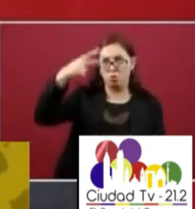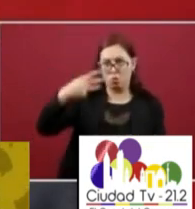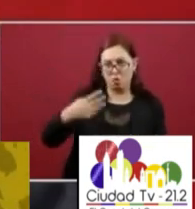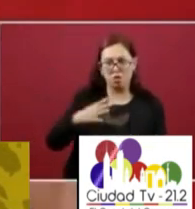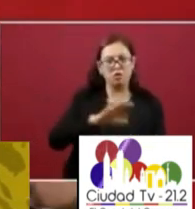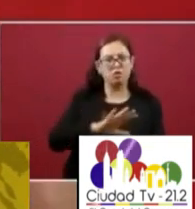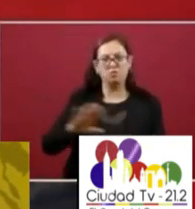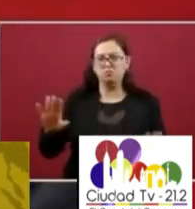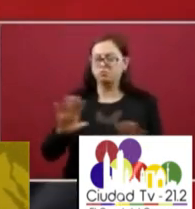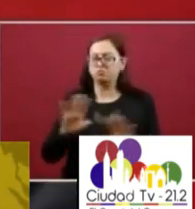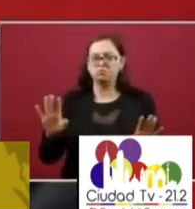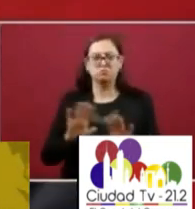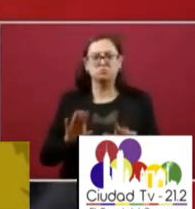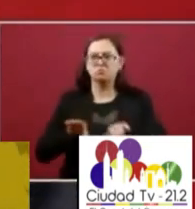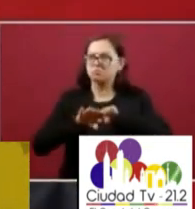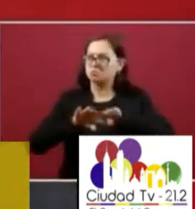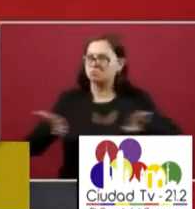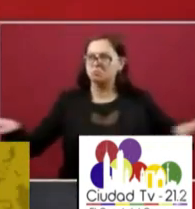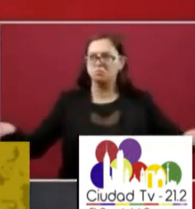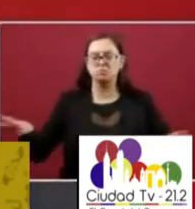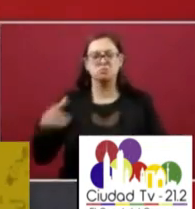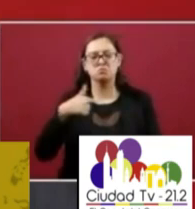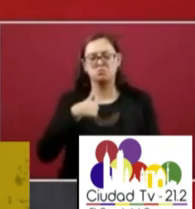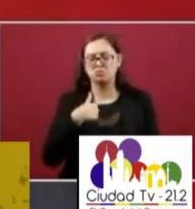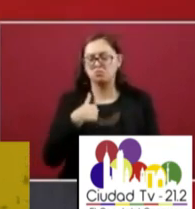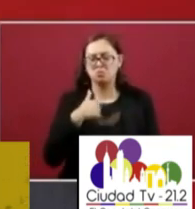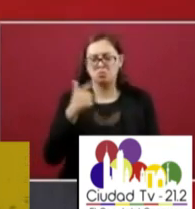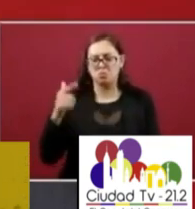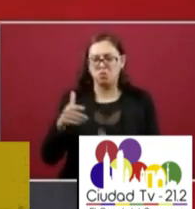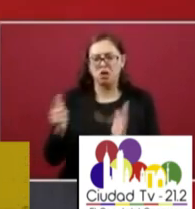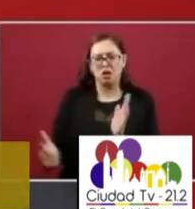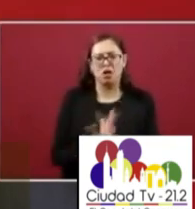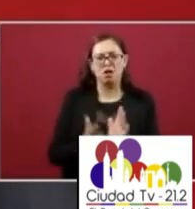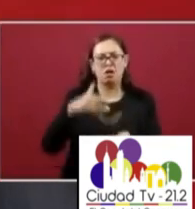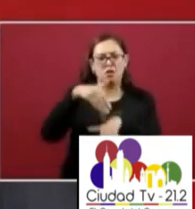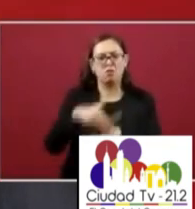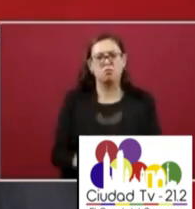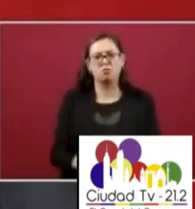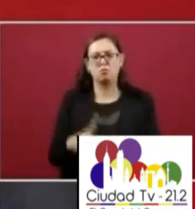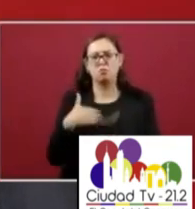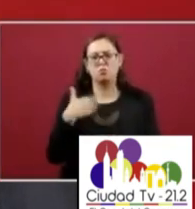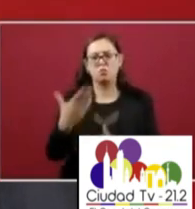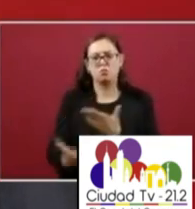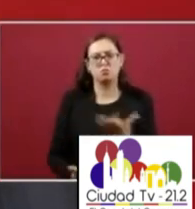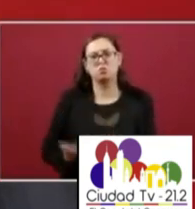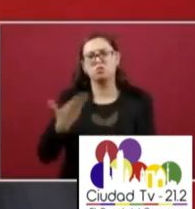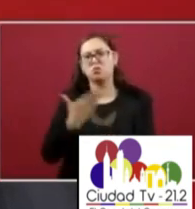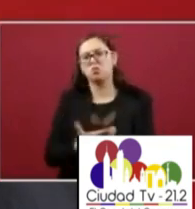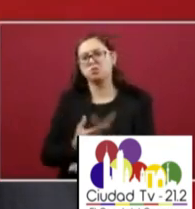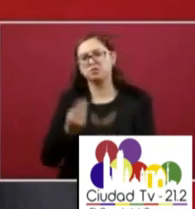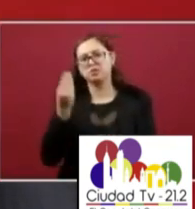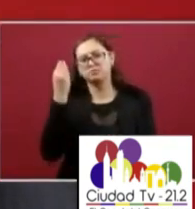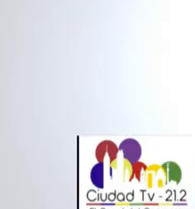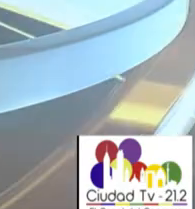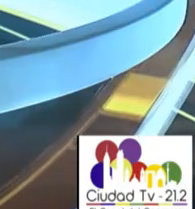Yo envío, como lo establece la ley, las propuestas al Senado.